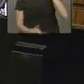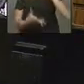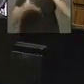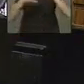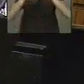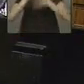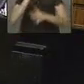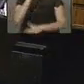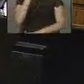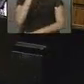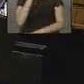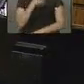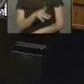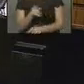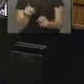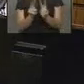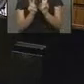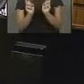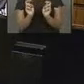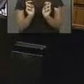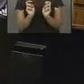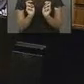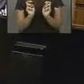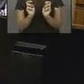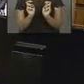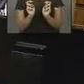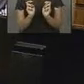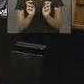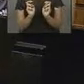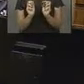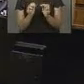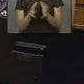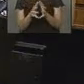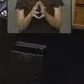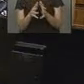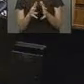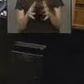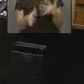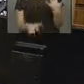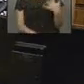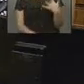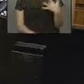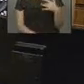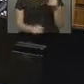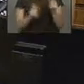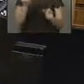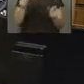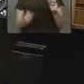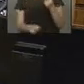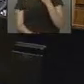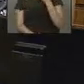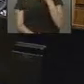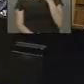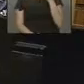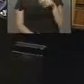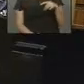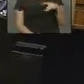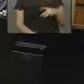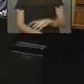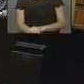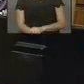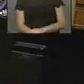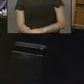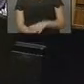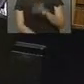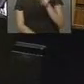Agua, a un tema de cada vez mayor importancia para los habitantes de nuestro país,